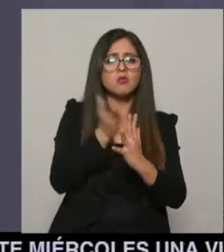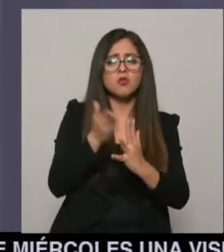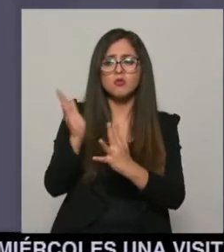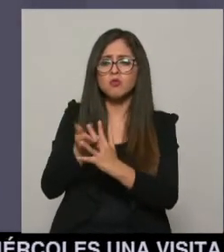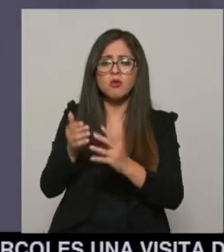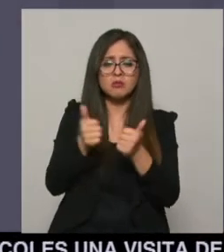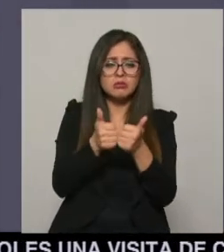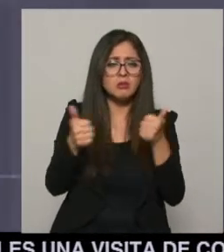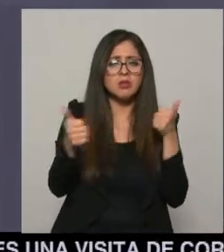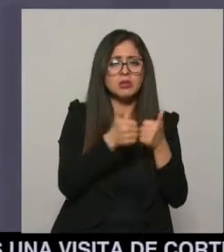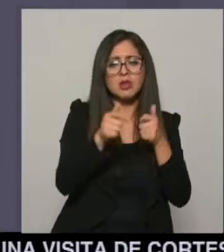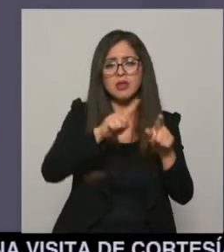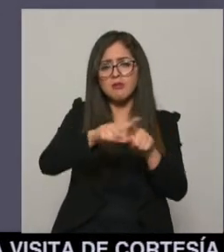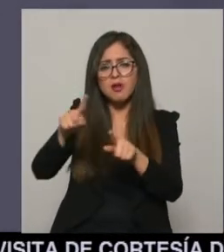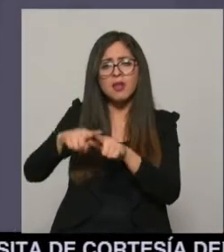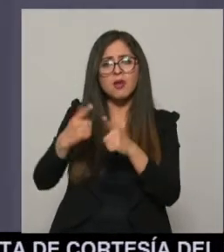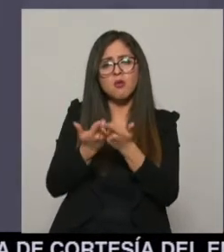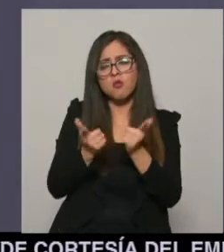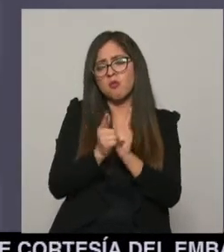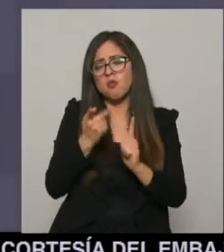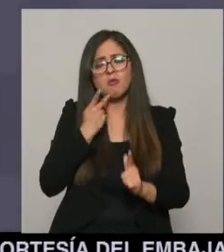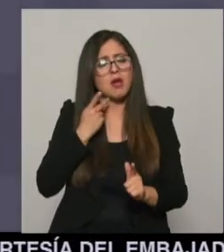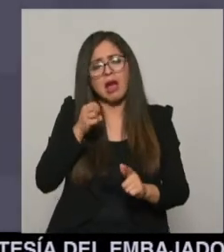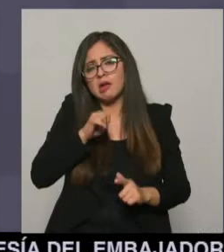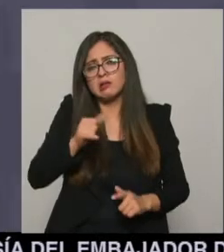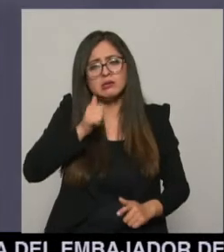todos los partidos. Pero por supuesto que hay toda la